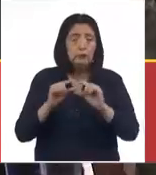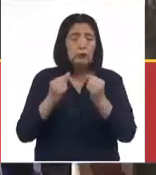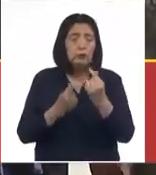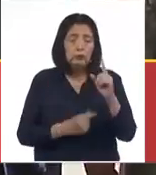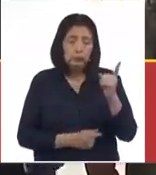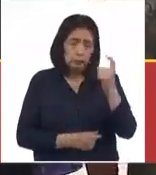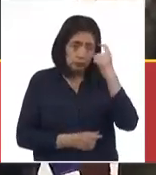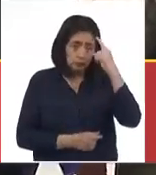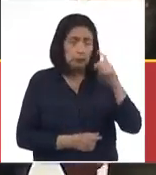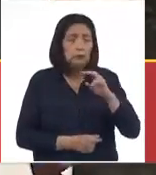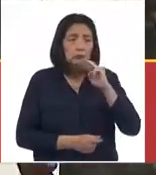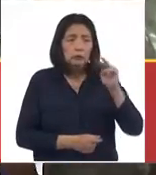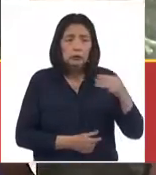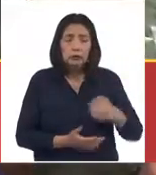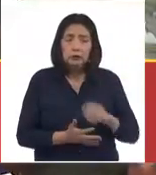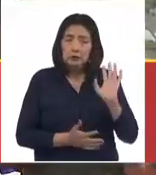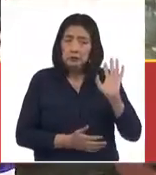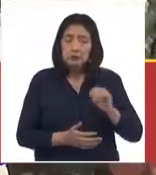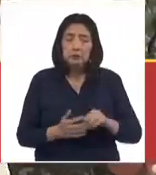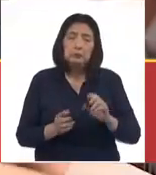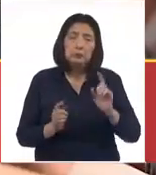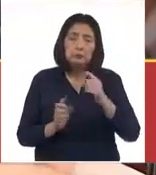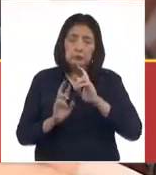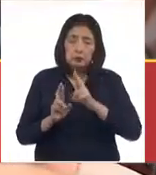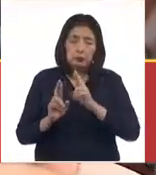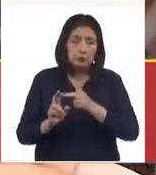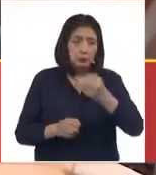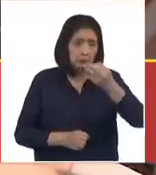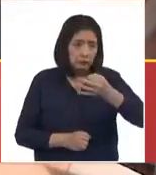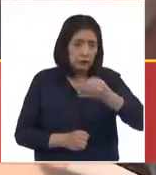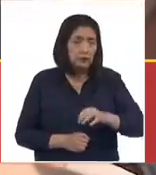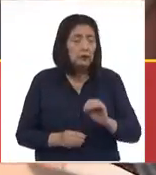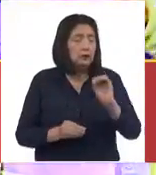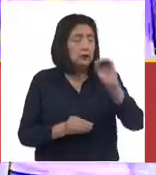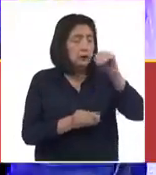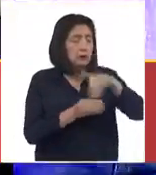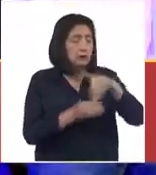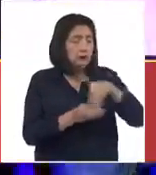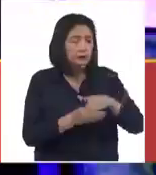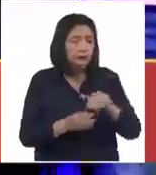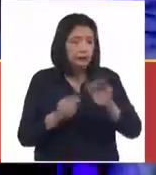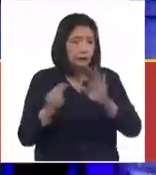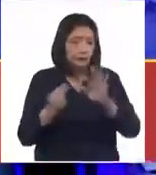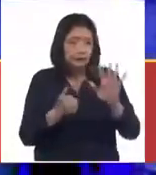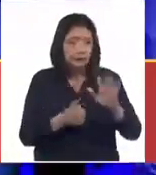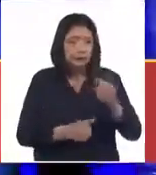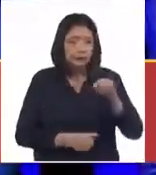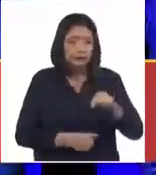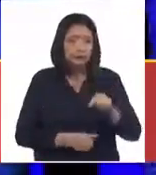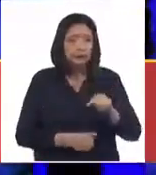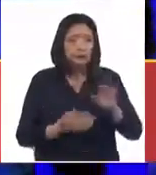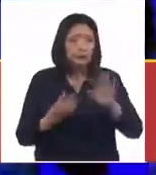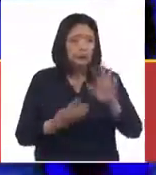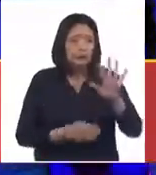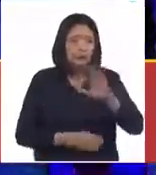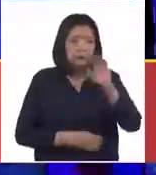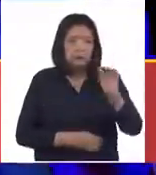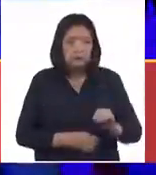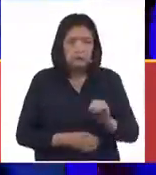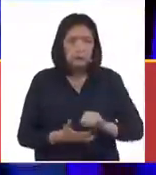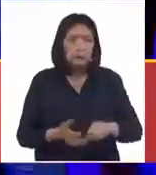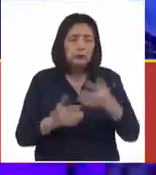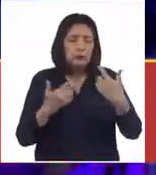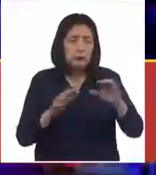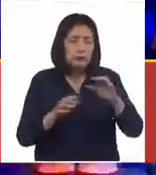del partido morado según los primeros resultados oficiales de la onpe al 76 punto 95 por ciento de actas